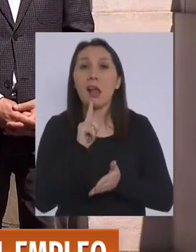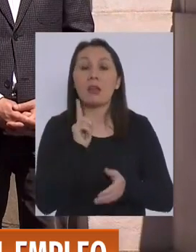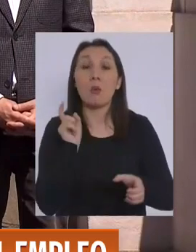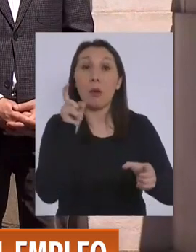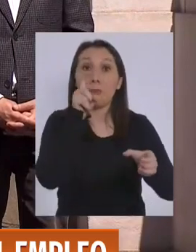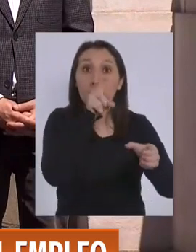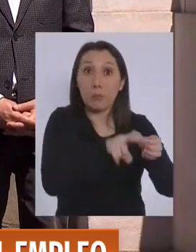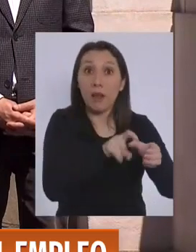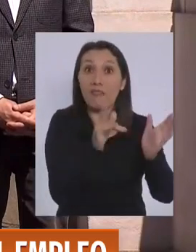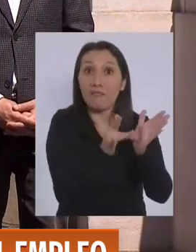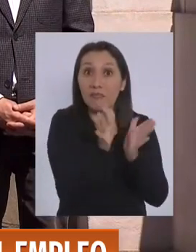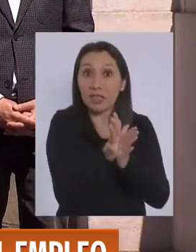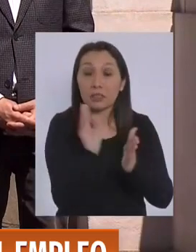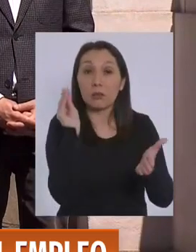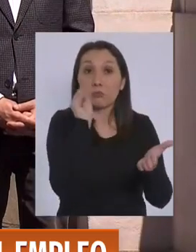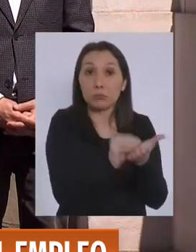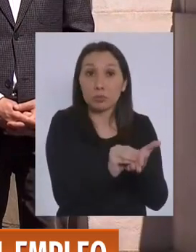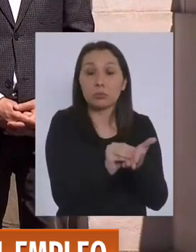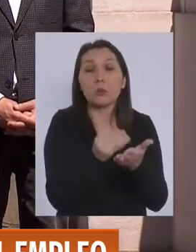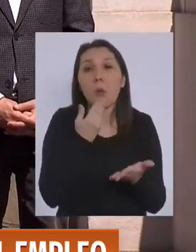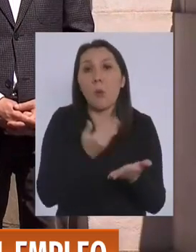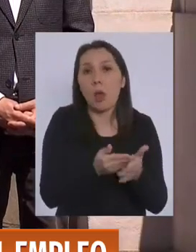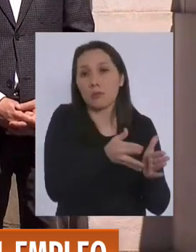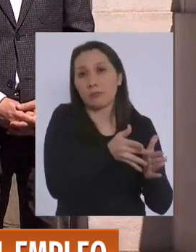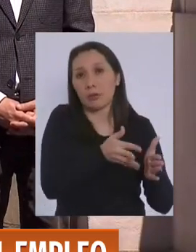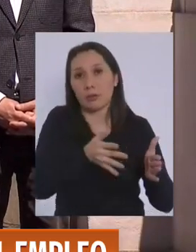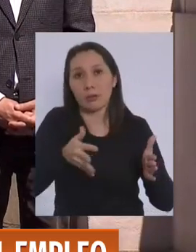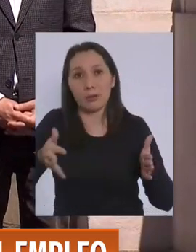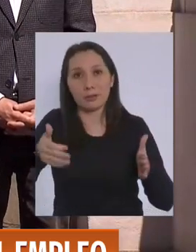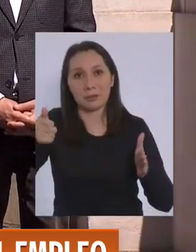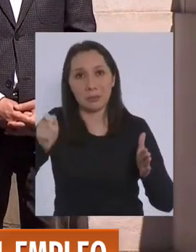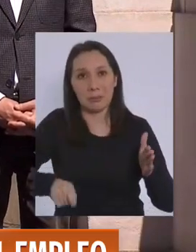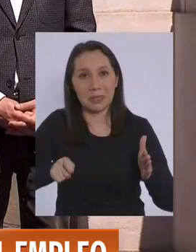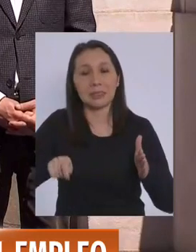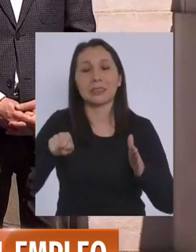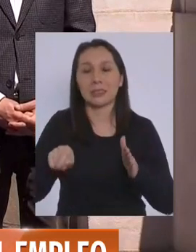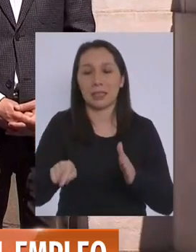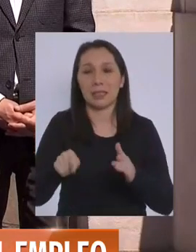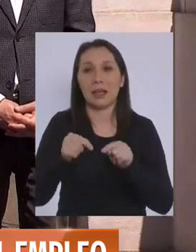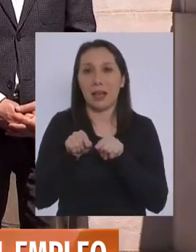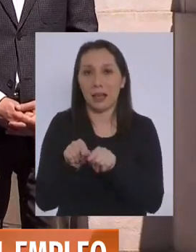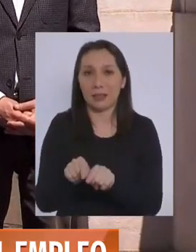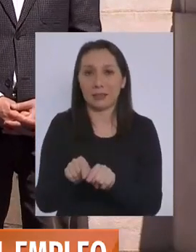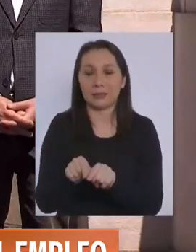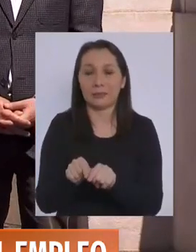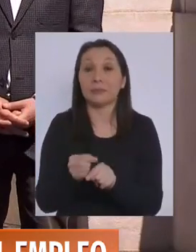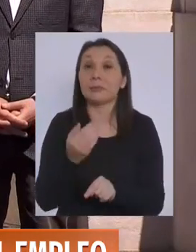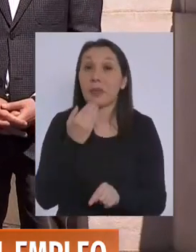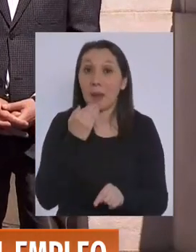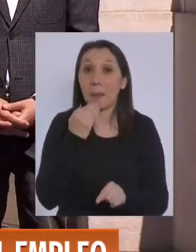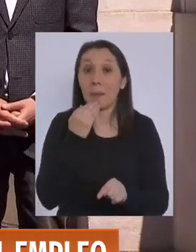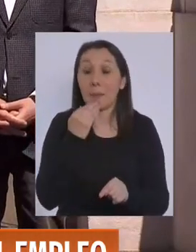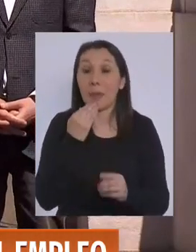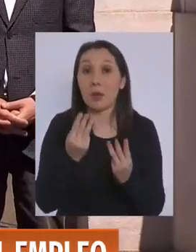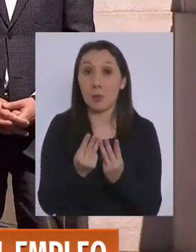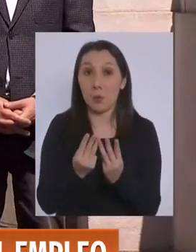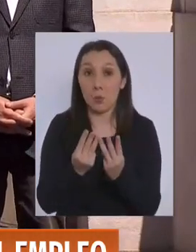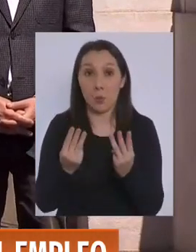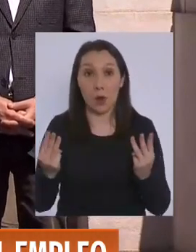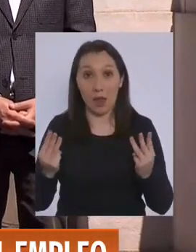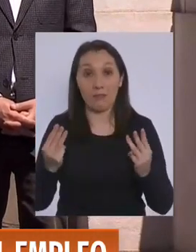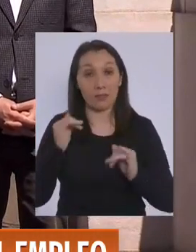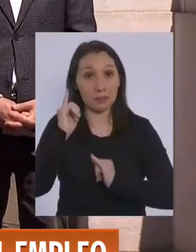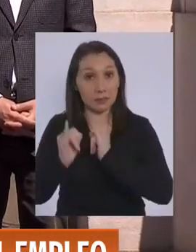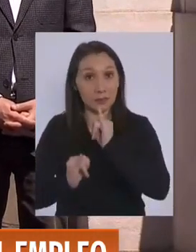de postulación cuánto se va a dar este plazo de los 6 meses. Y esta plataforma es